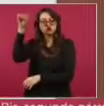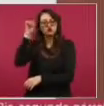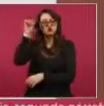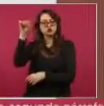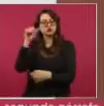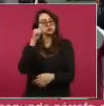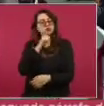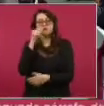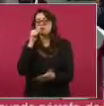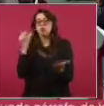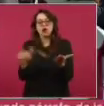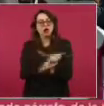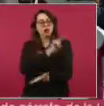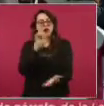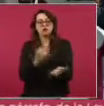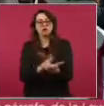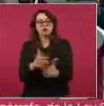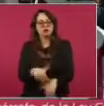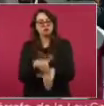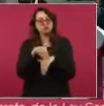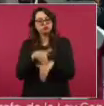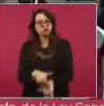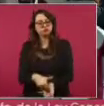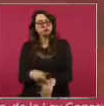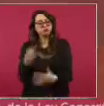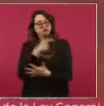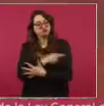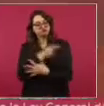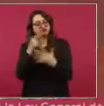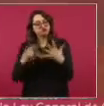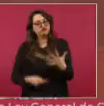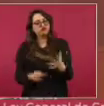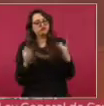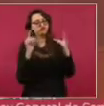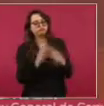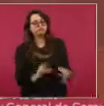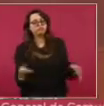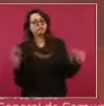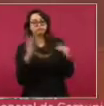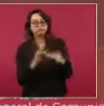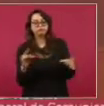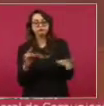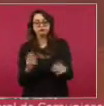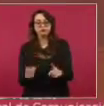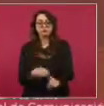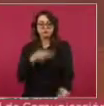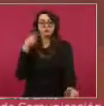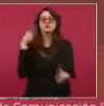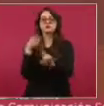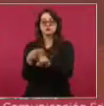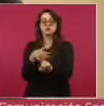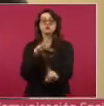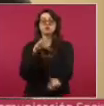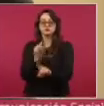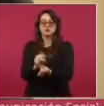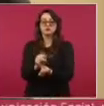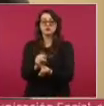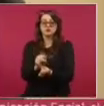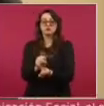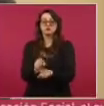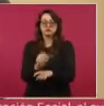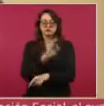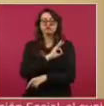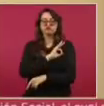la legalidad. Con ambas, ciertamente alcanzamos algunas de las mejores realizaciones institucionales